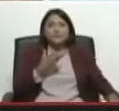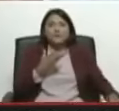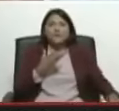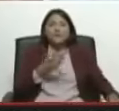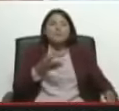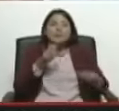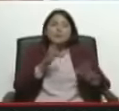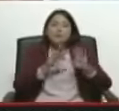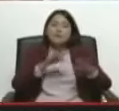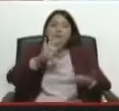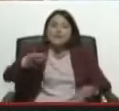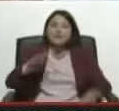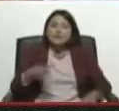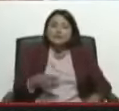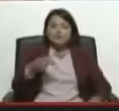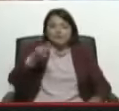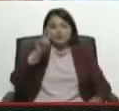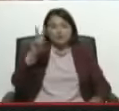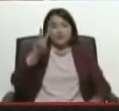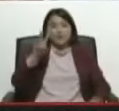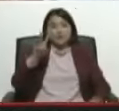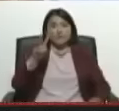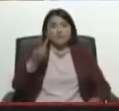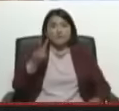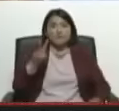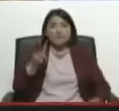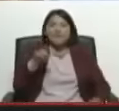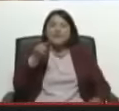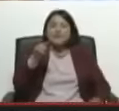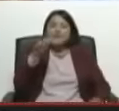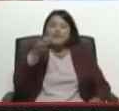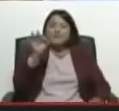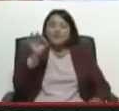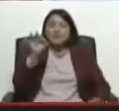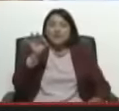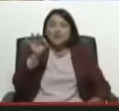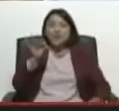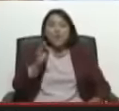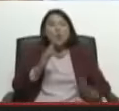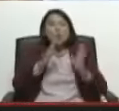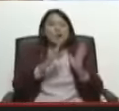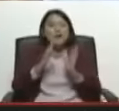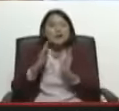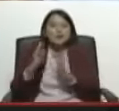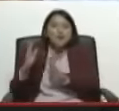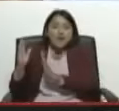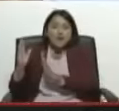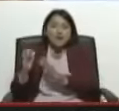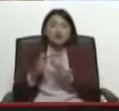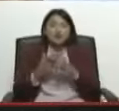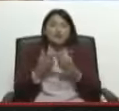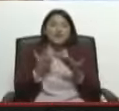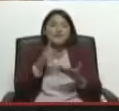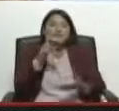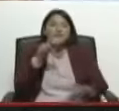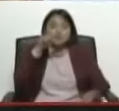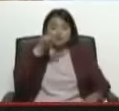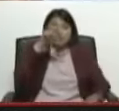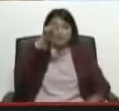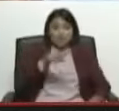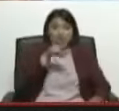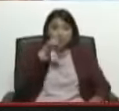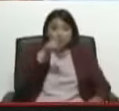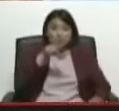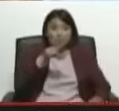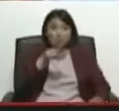Esequibo. ¿Ok? Esto está perfectamente organizado, solo falta tú, solo